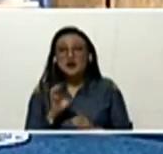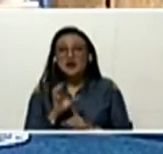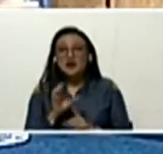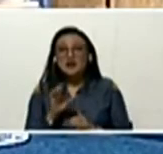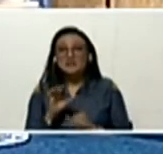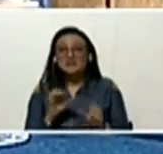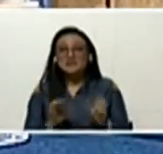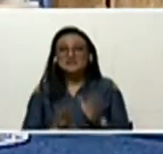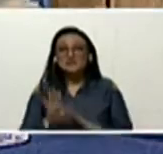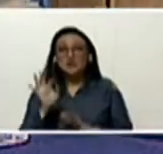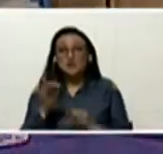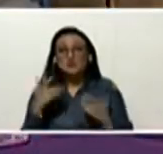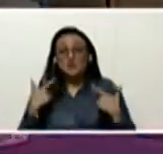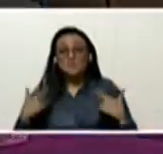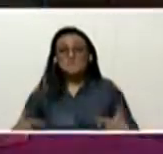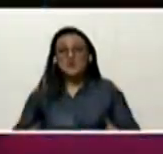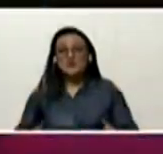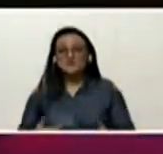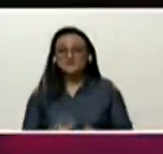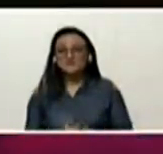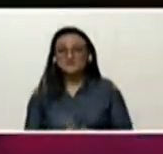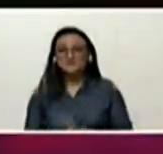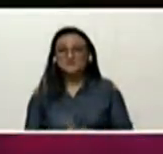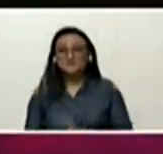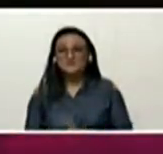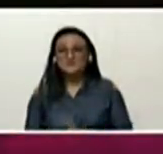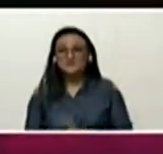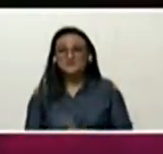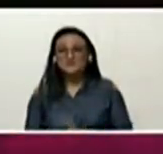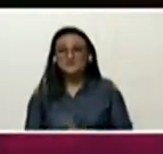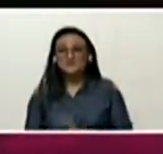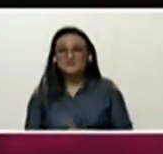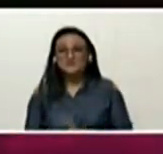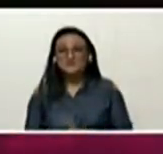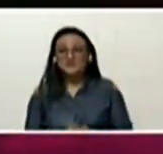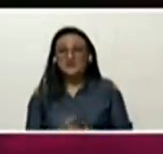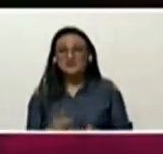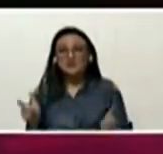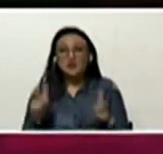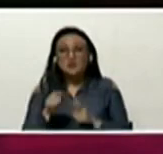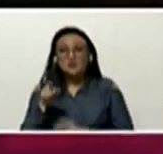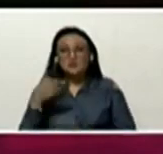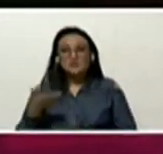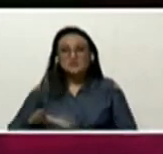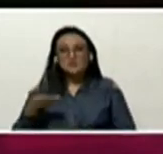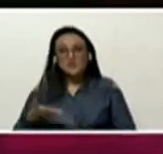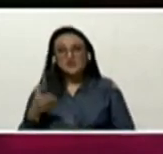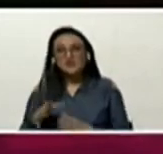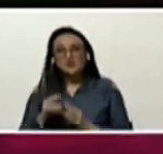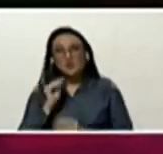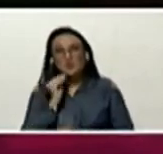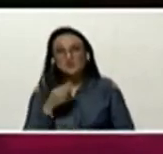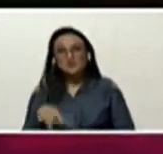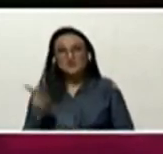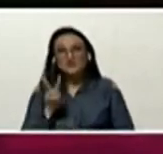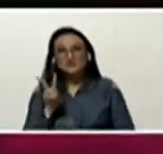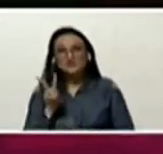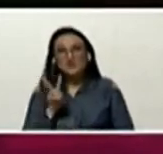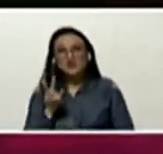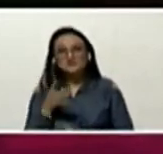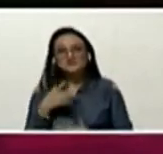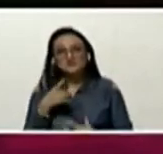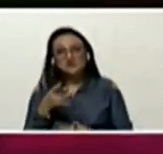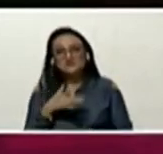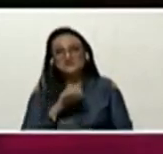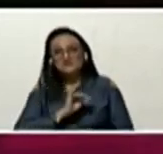Humano, ¿le metes a la ecología también? Por supuesto, presidente, viene de una cumbre muy importante en la cual toda la juventud venezolana se sintió